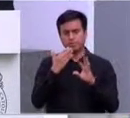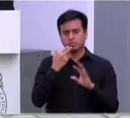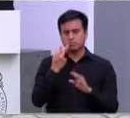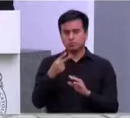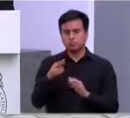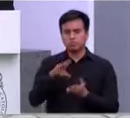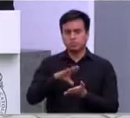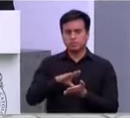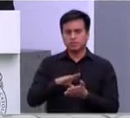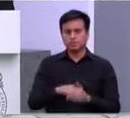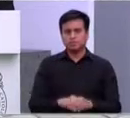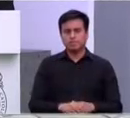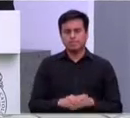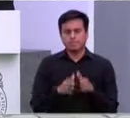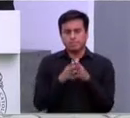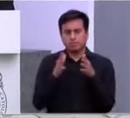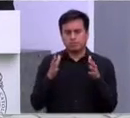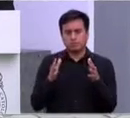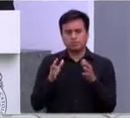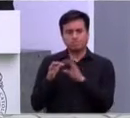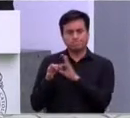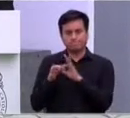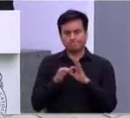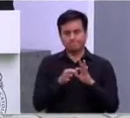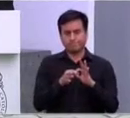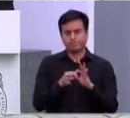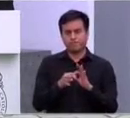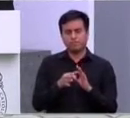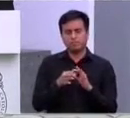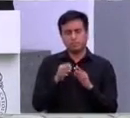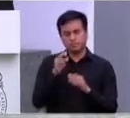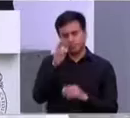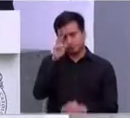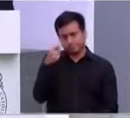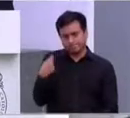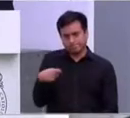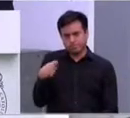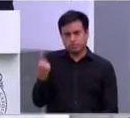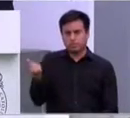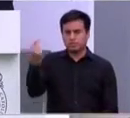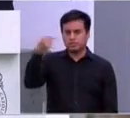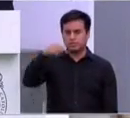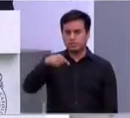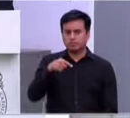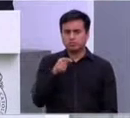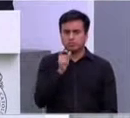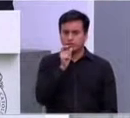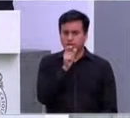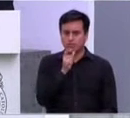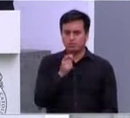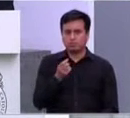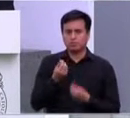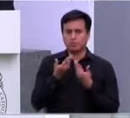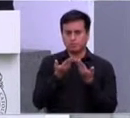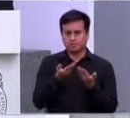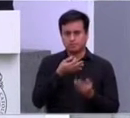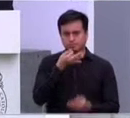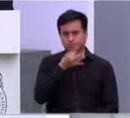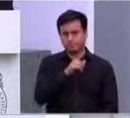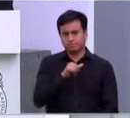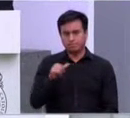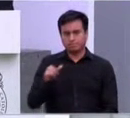país con mayor razón apreciamos su presencia y su palabra que nos ofrecerá